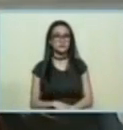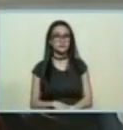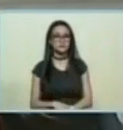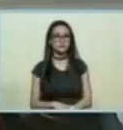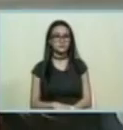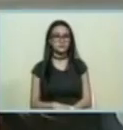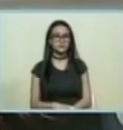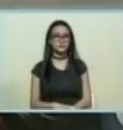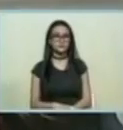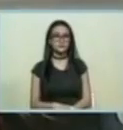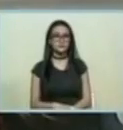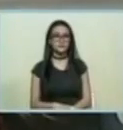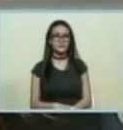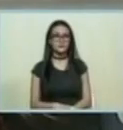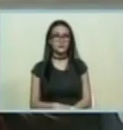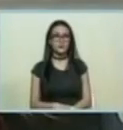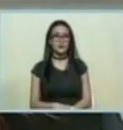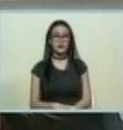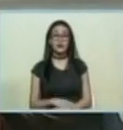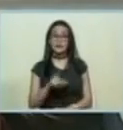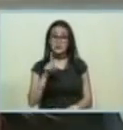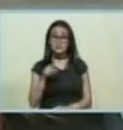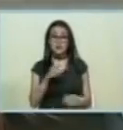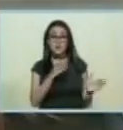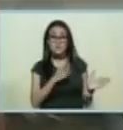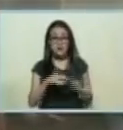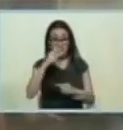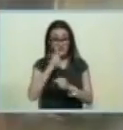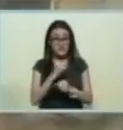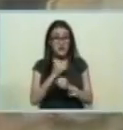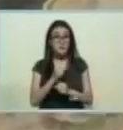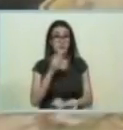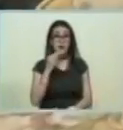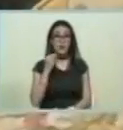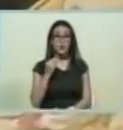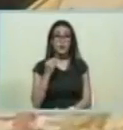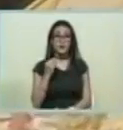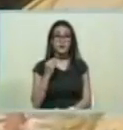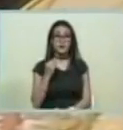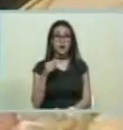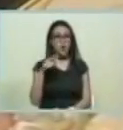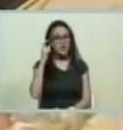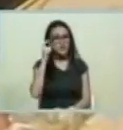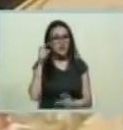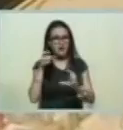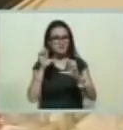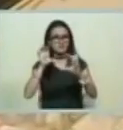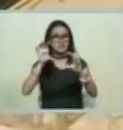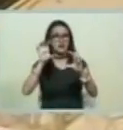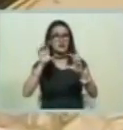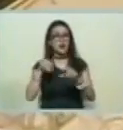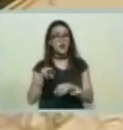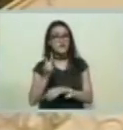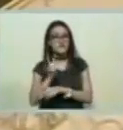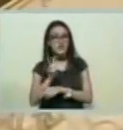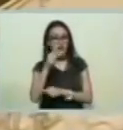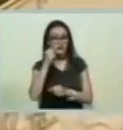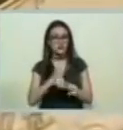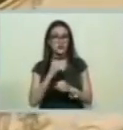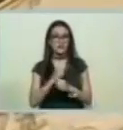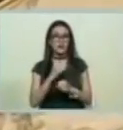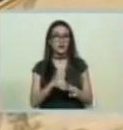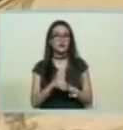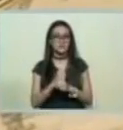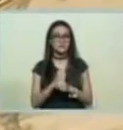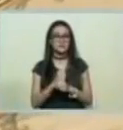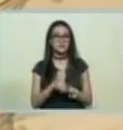Igualmente, el plan Chamba Juvenil. Bueno, hoy es día de carné de la patria, viernes de trabajo,